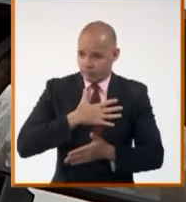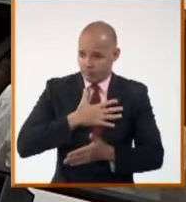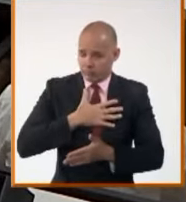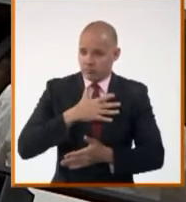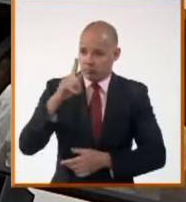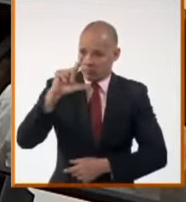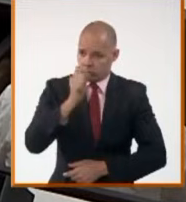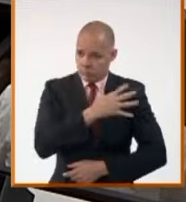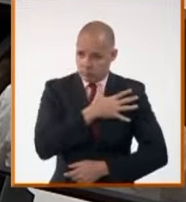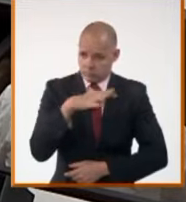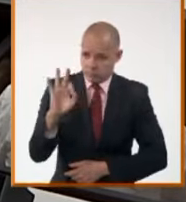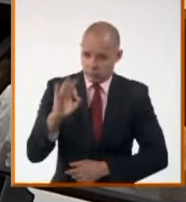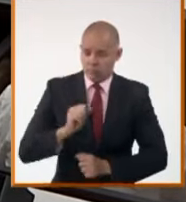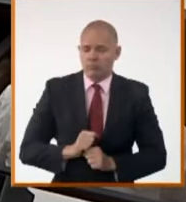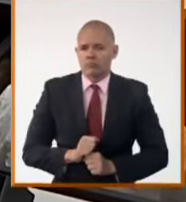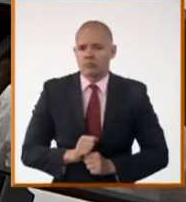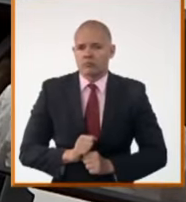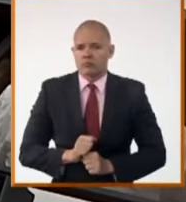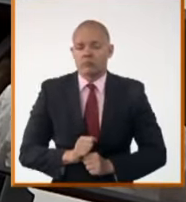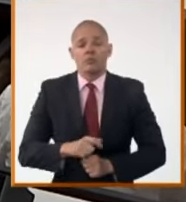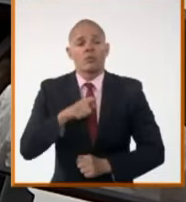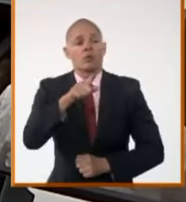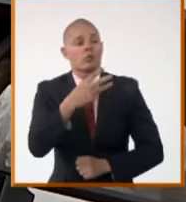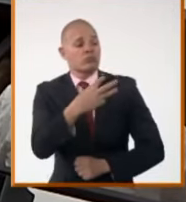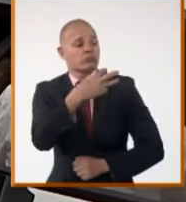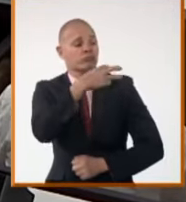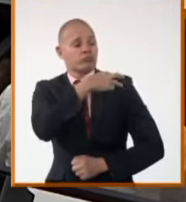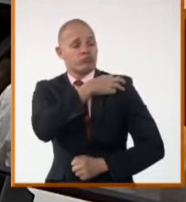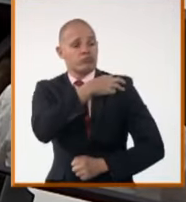Comandante de la Revolución Ramiro Guillermo.